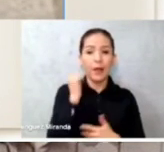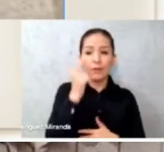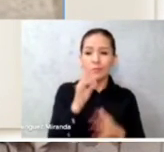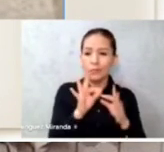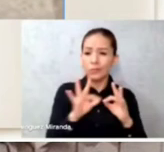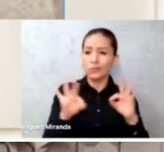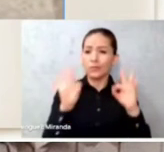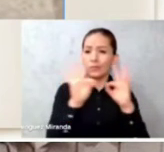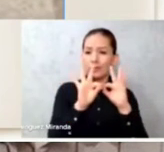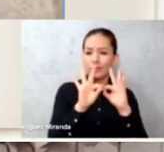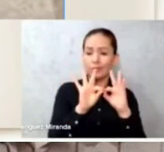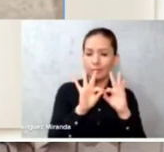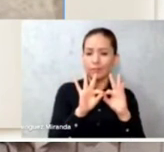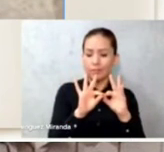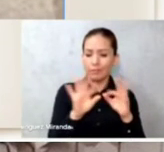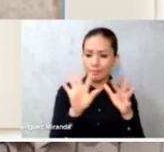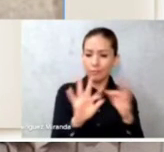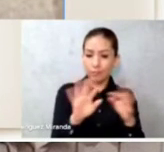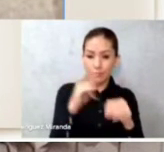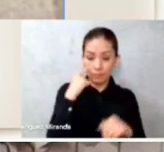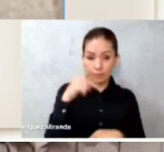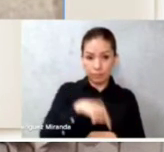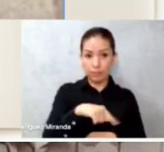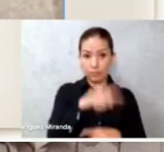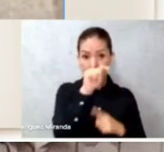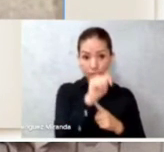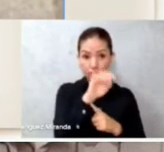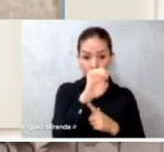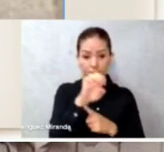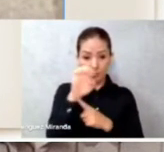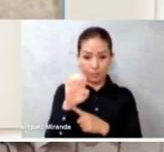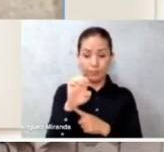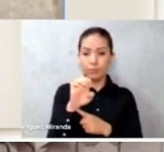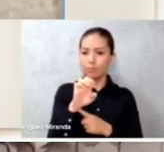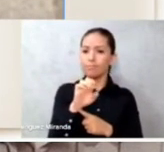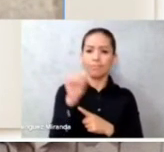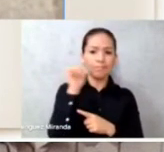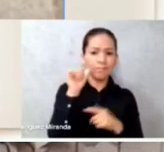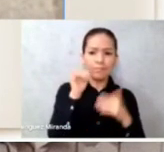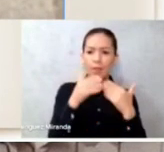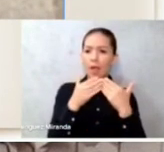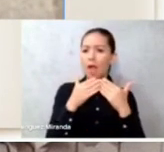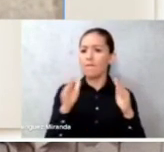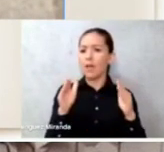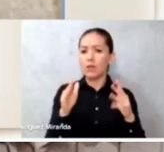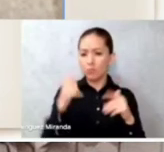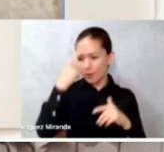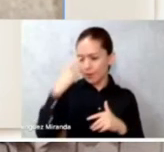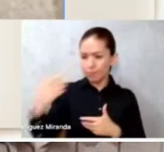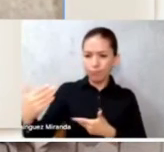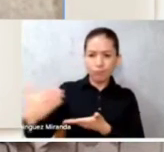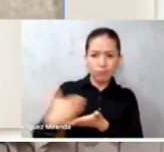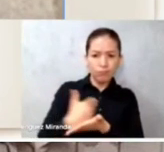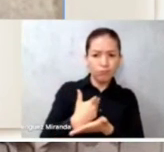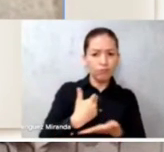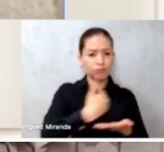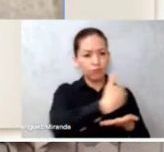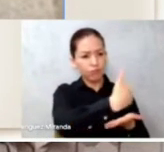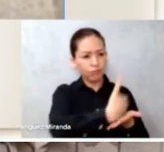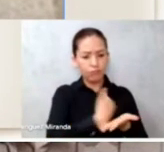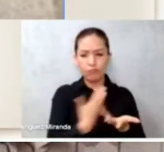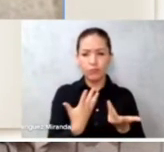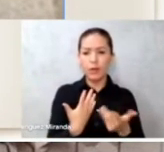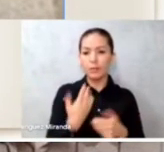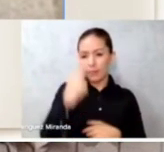las puertas del Tribunal Electoral se encontraron abiertas tanto para el Partido Morena y su candidato, así como para la representación